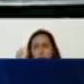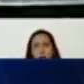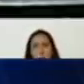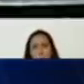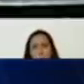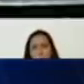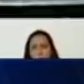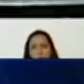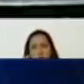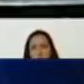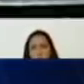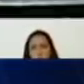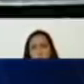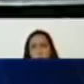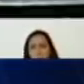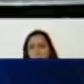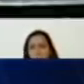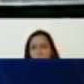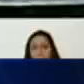se registraron?